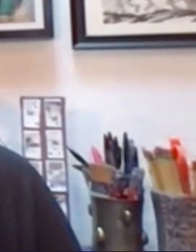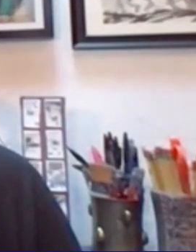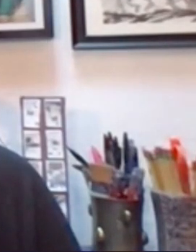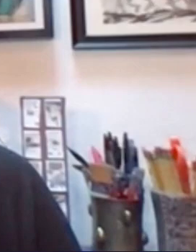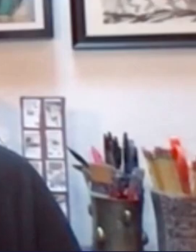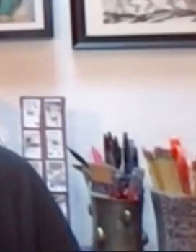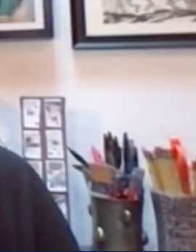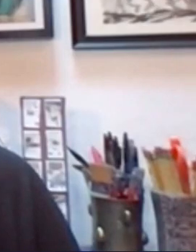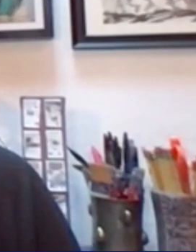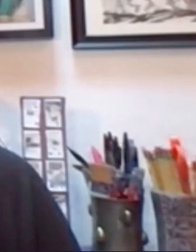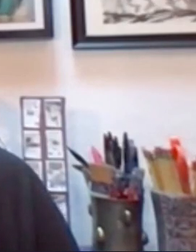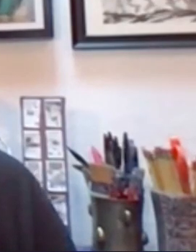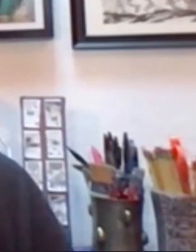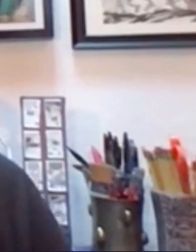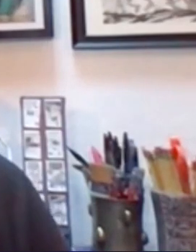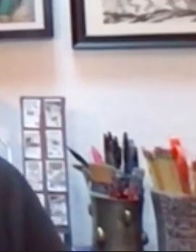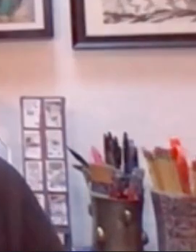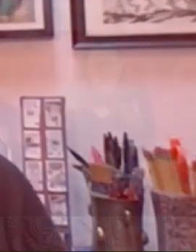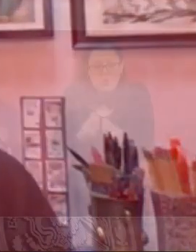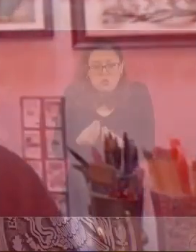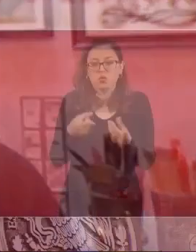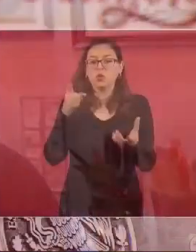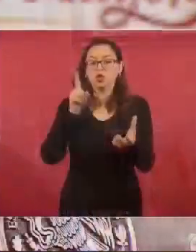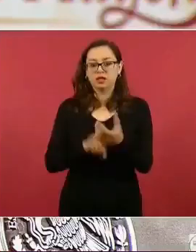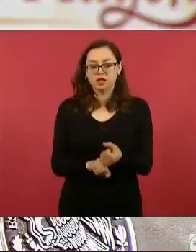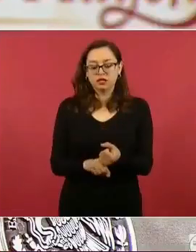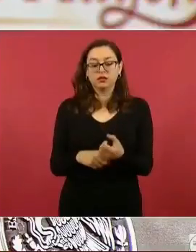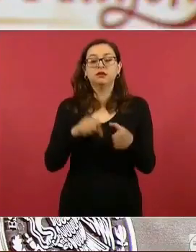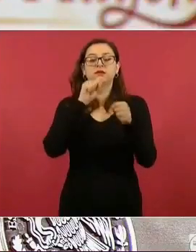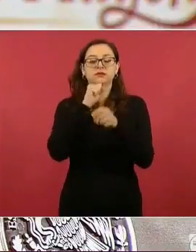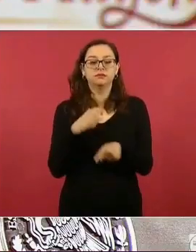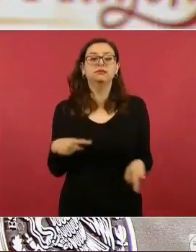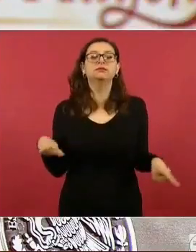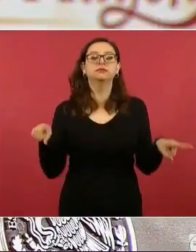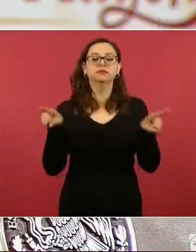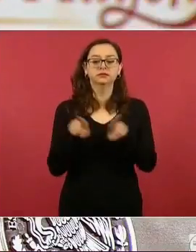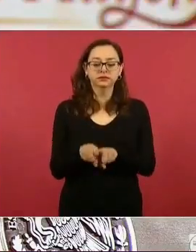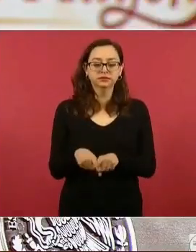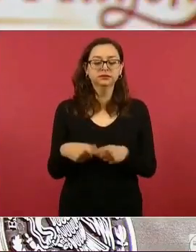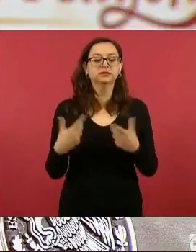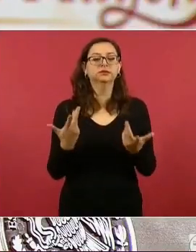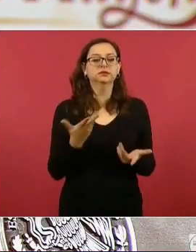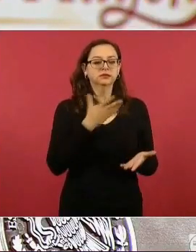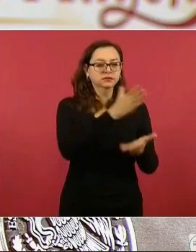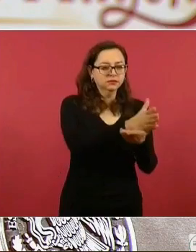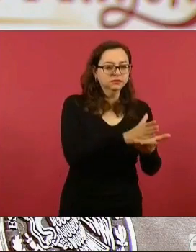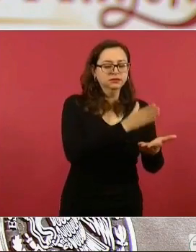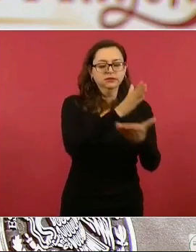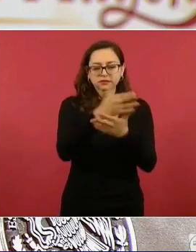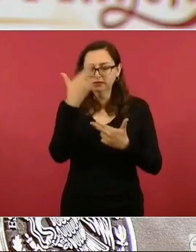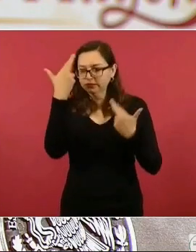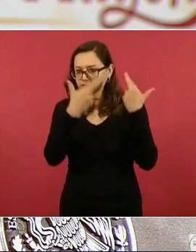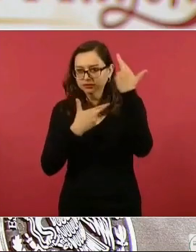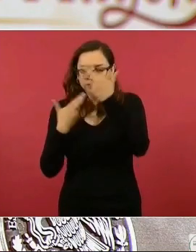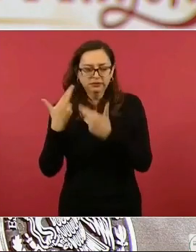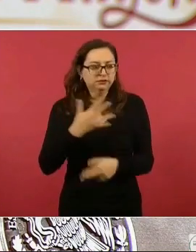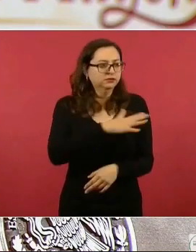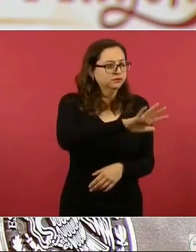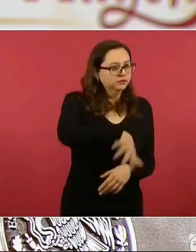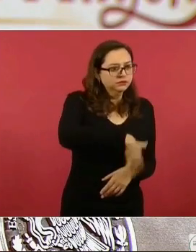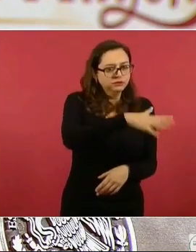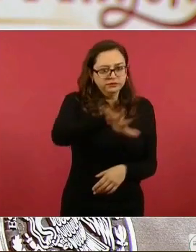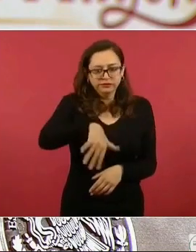familia, cuando se dio a conocer a la opinión pública este reporte, este informe sobre de la Comisión de la Verdad, el